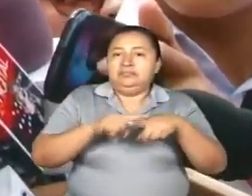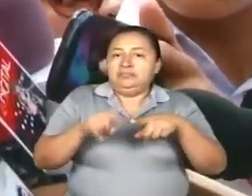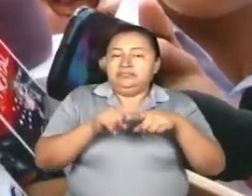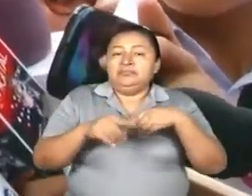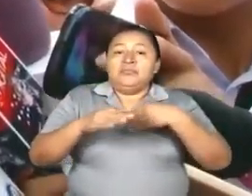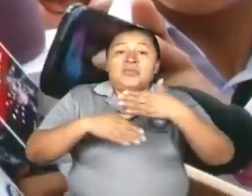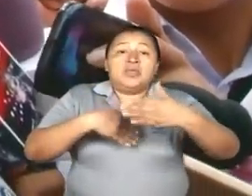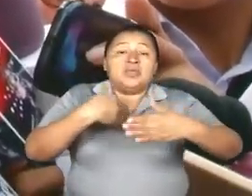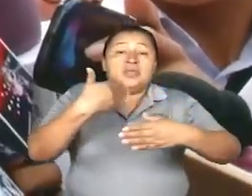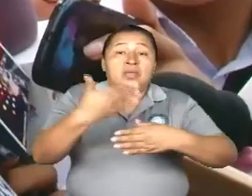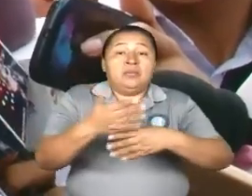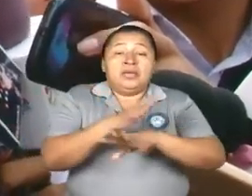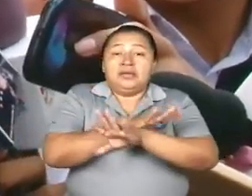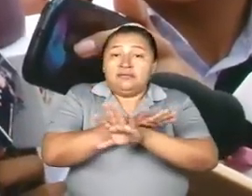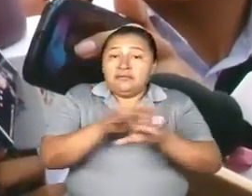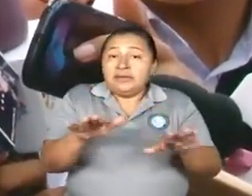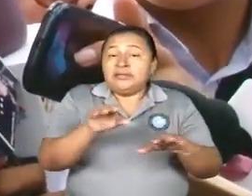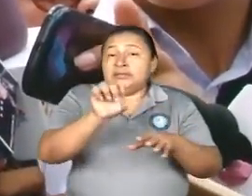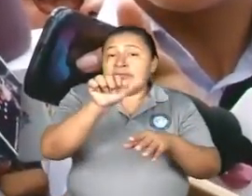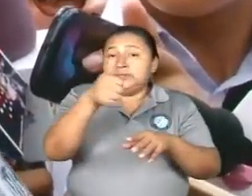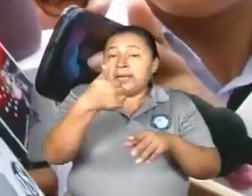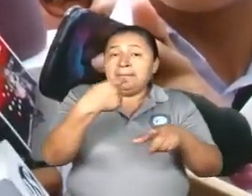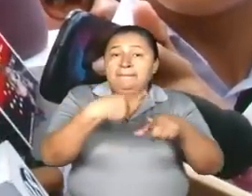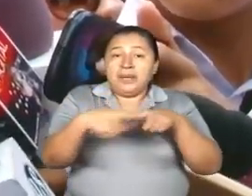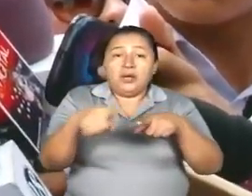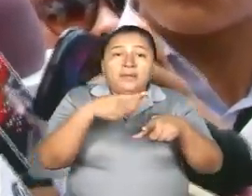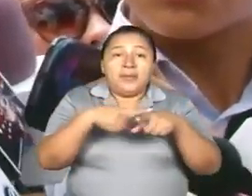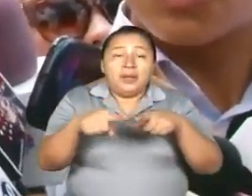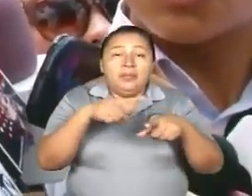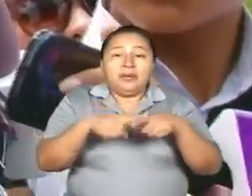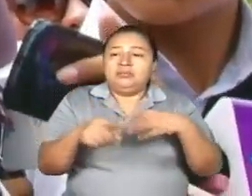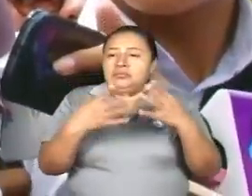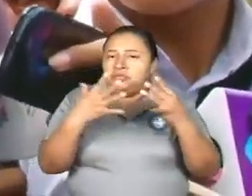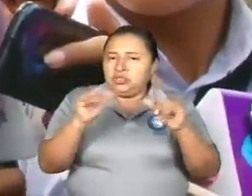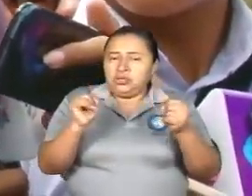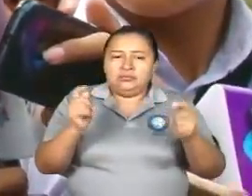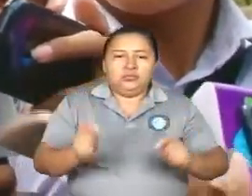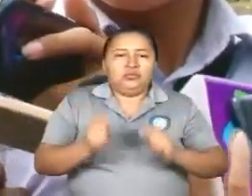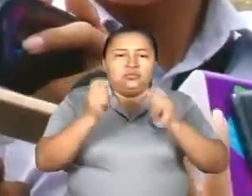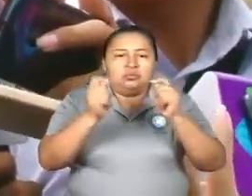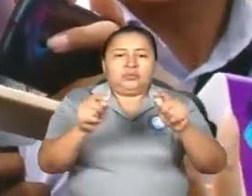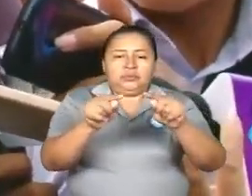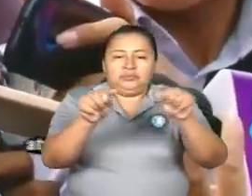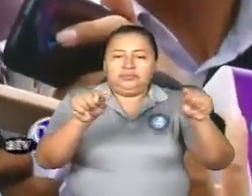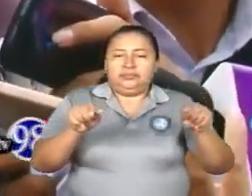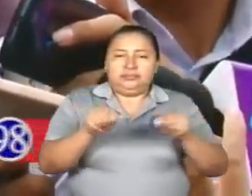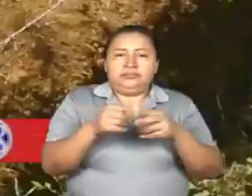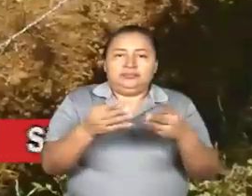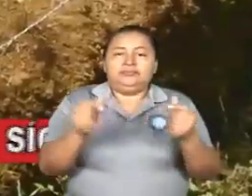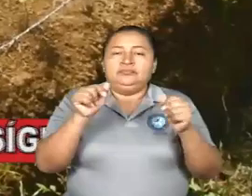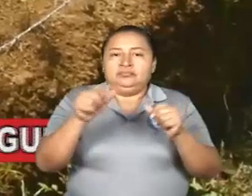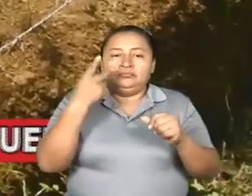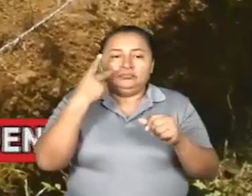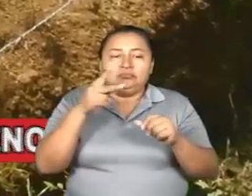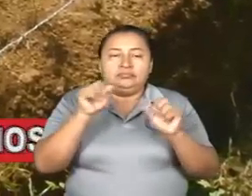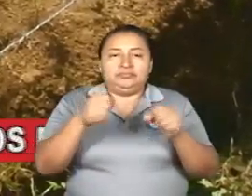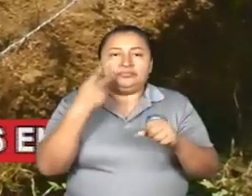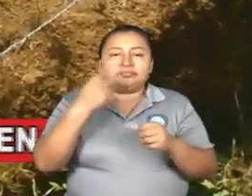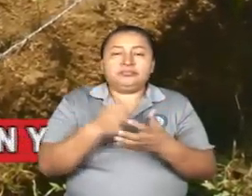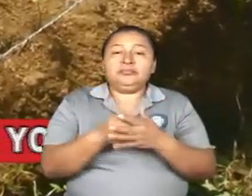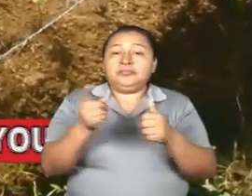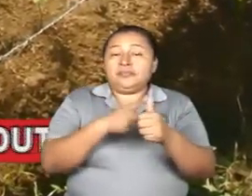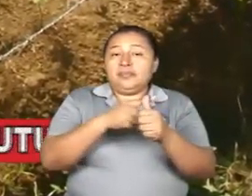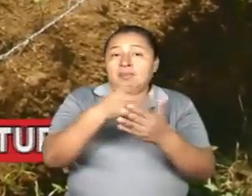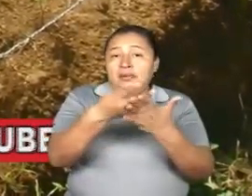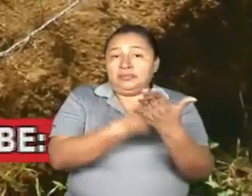completar las primeras 6 aportaciones, ellos reciben inmediatamente el terreno en las condiciones que ustedes pueden ver. Este primer proyecto